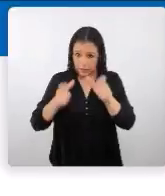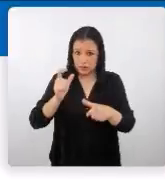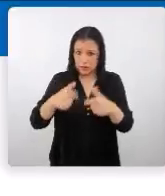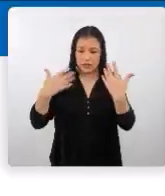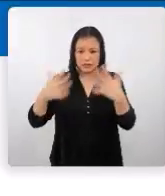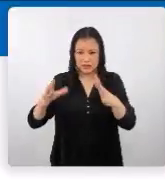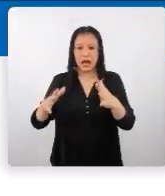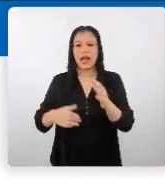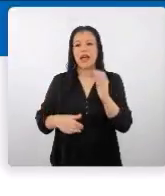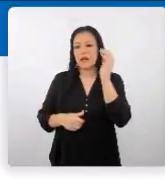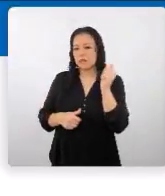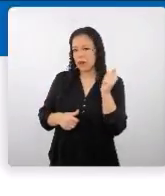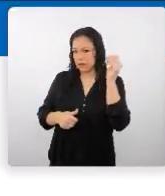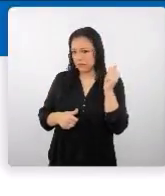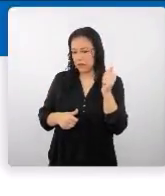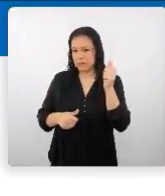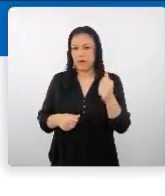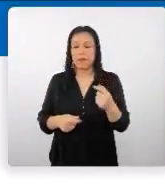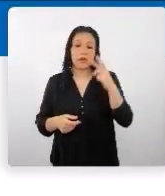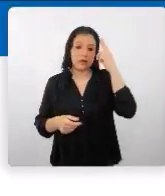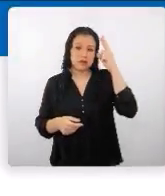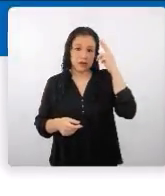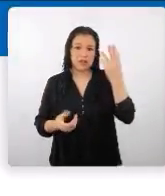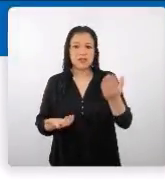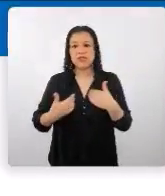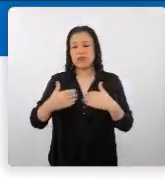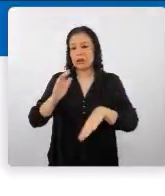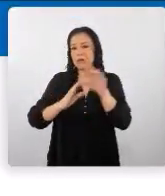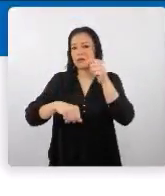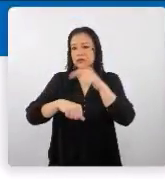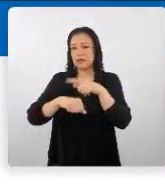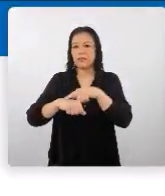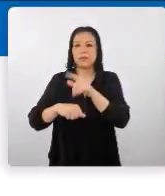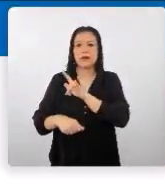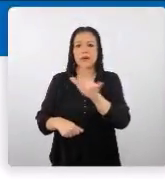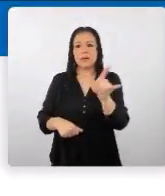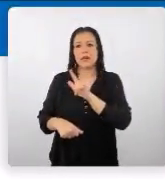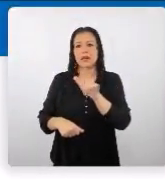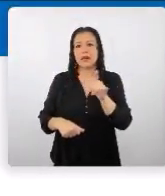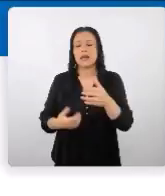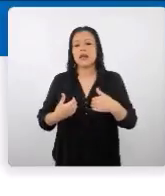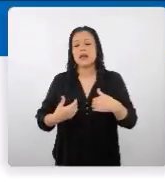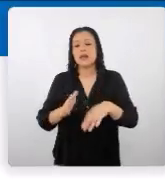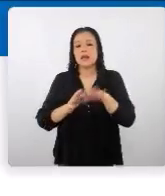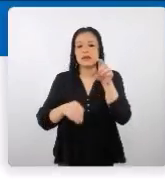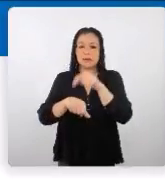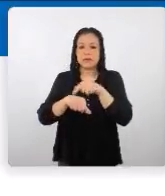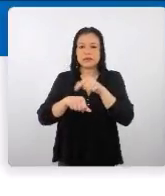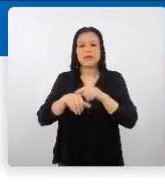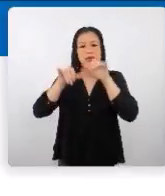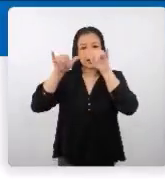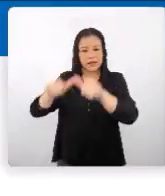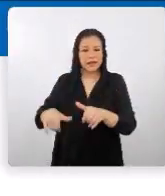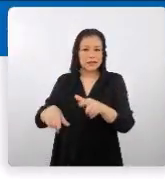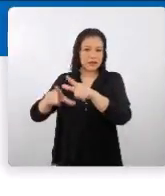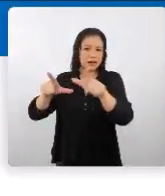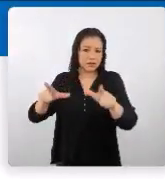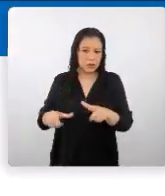encuentran jubilados, por consiguiente tienen más tiempo para viajar y tienen más tiempo de quedarse en un destino,